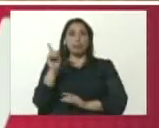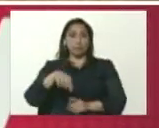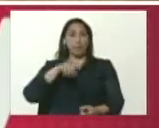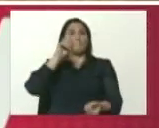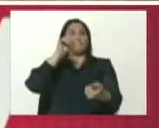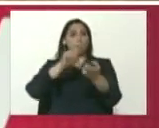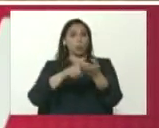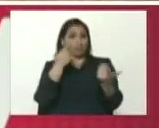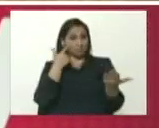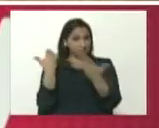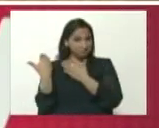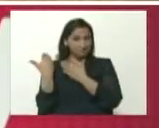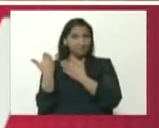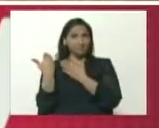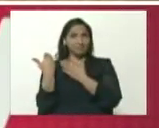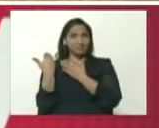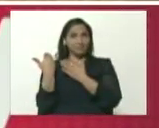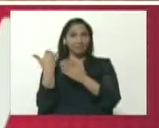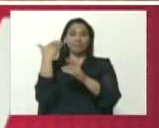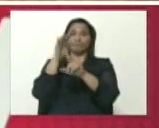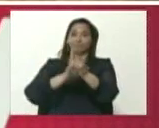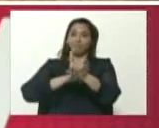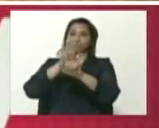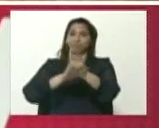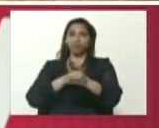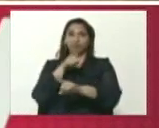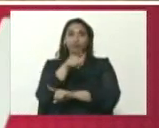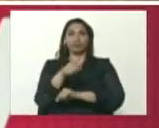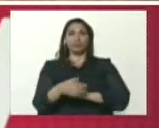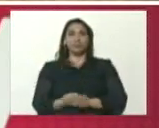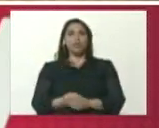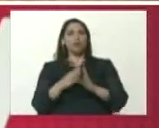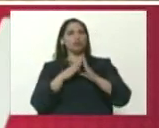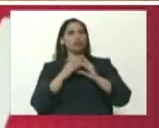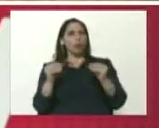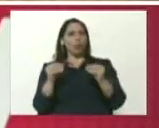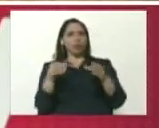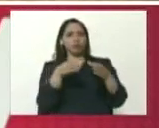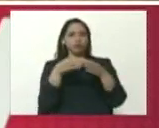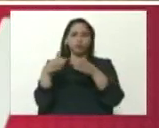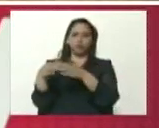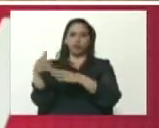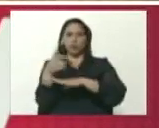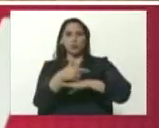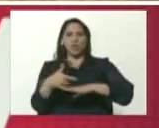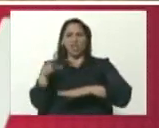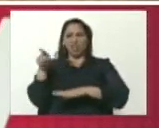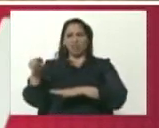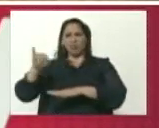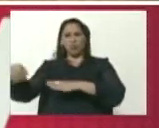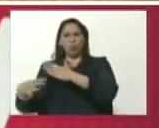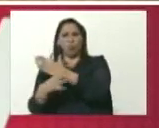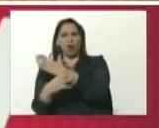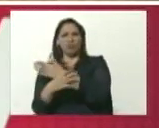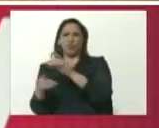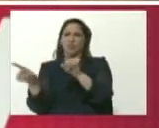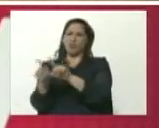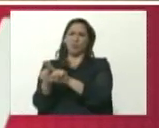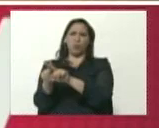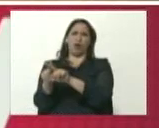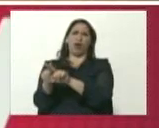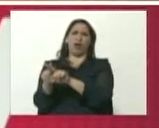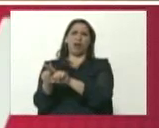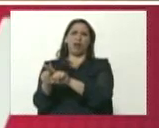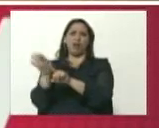combatiente, mira Silvia, te tienen cariño. Y a todos los del gabinete, ese Guaidó es igual de rastrojo,